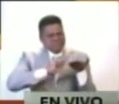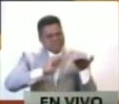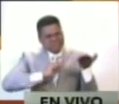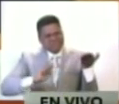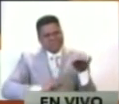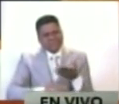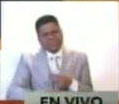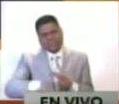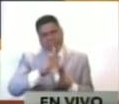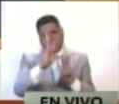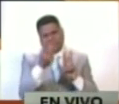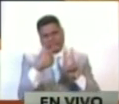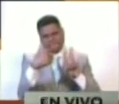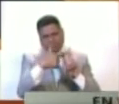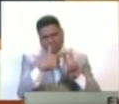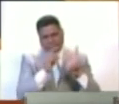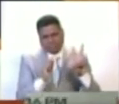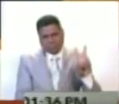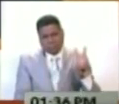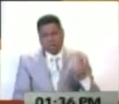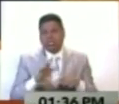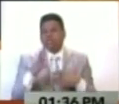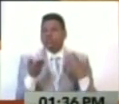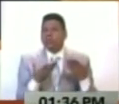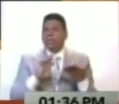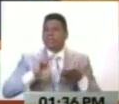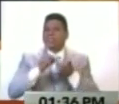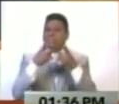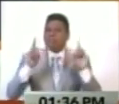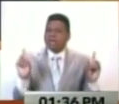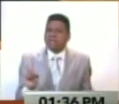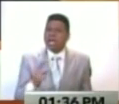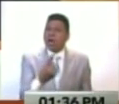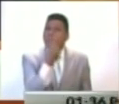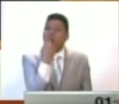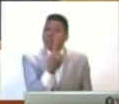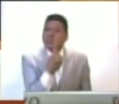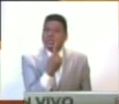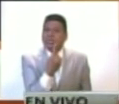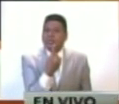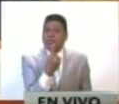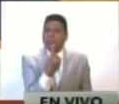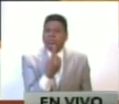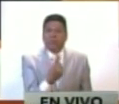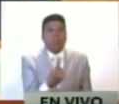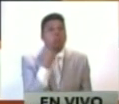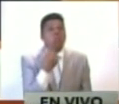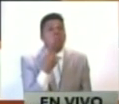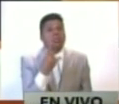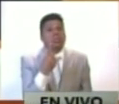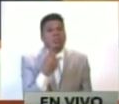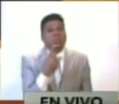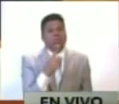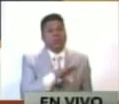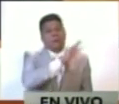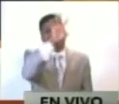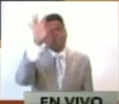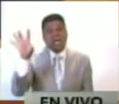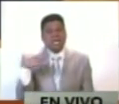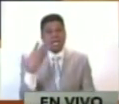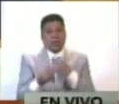sobre democracia, el único país que lo ha suscrito es Venezuela. ¿Y cuál es el único país